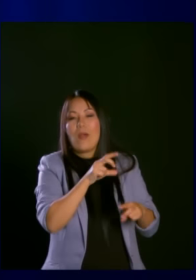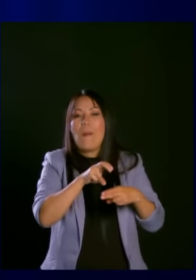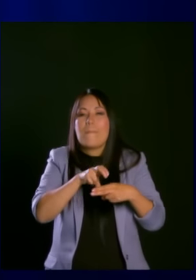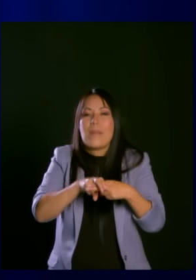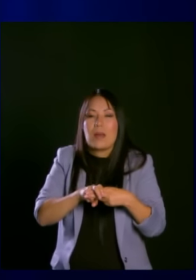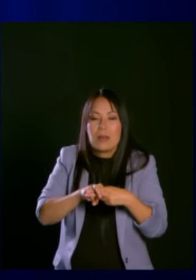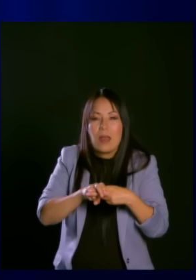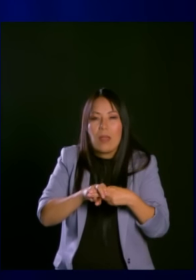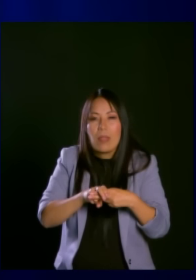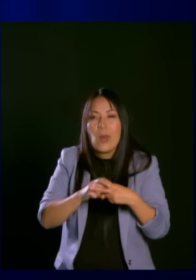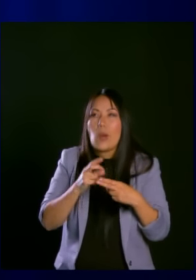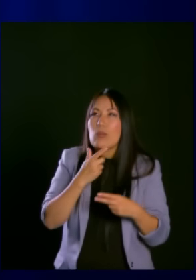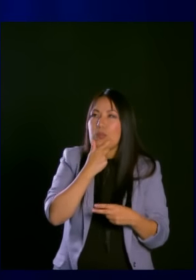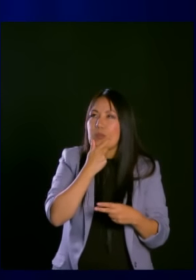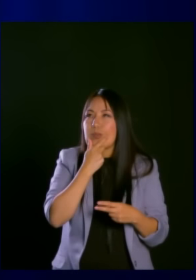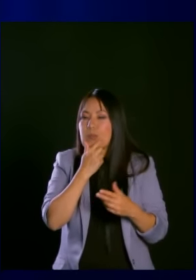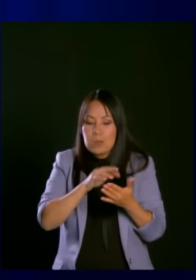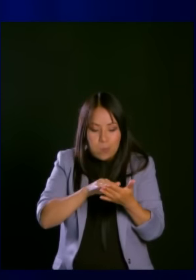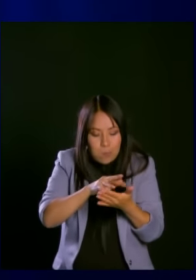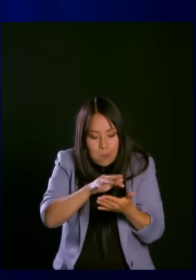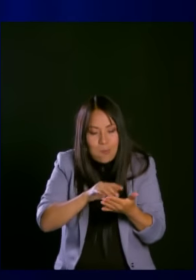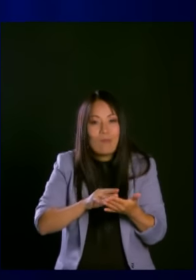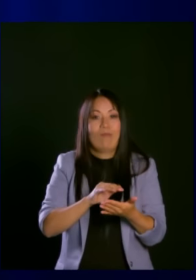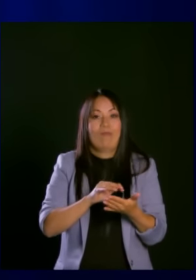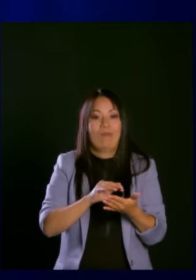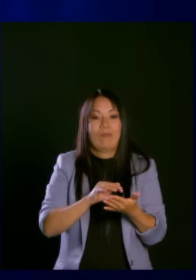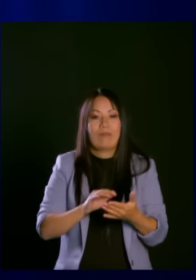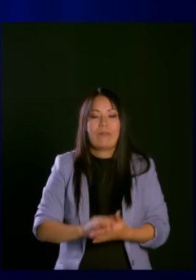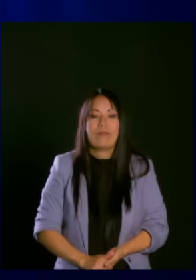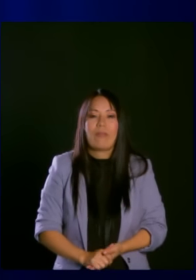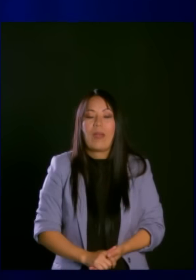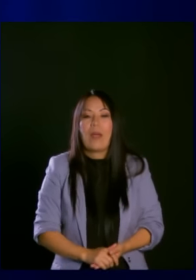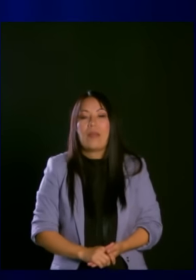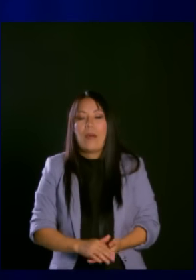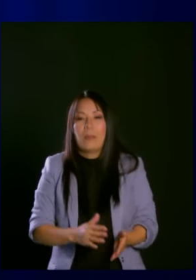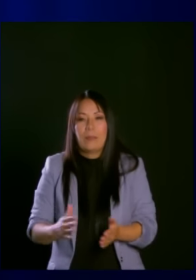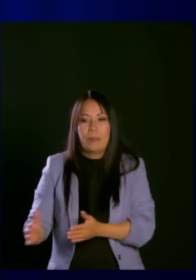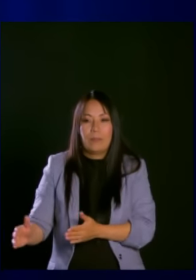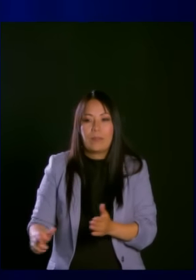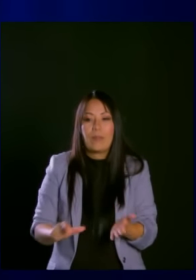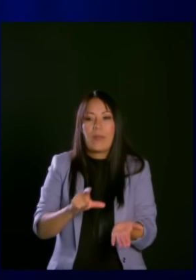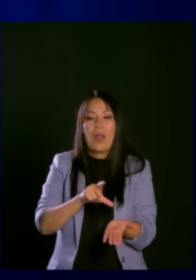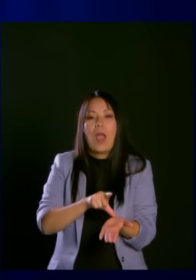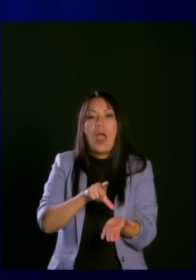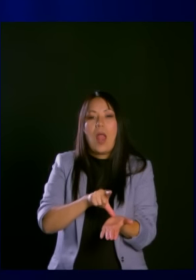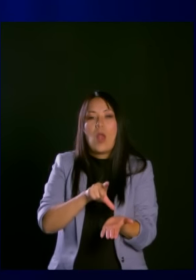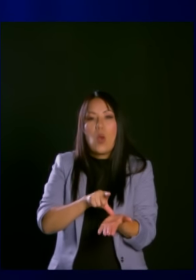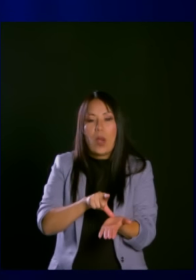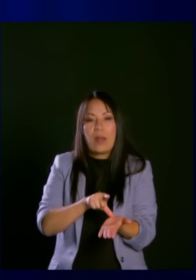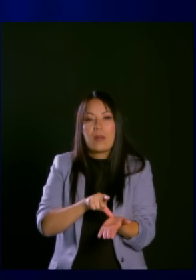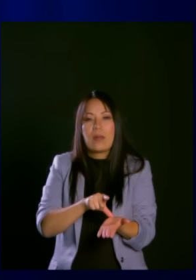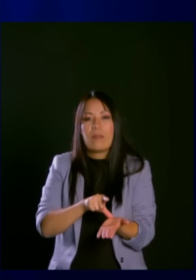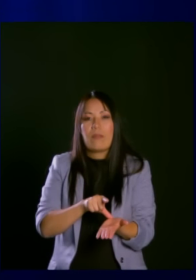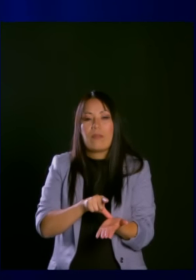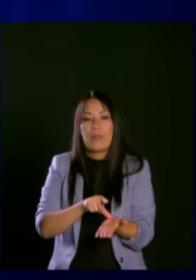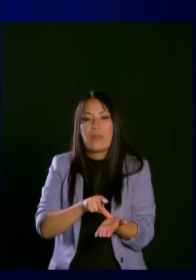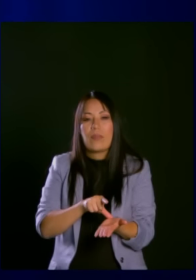cruel, tal vez, pero buena, tal vez no es la palabra, pero Lucas. Es decir, Jesús hablando en Lucas.